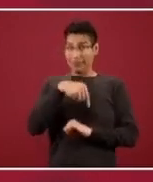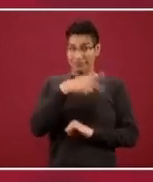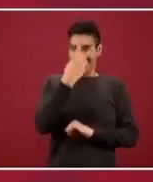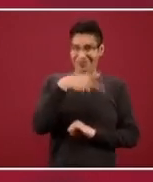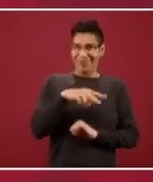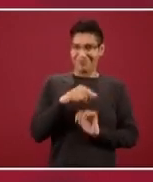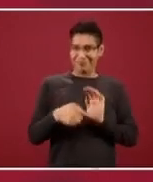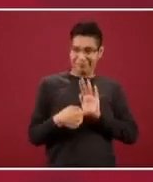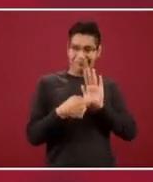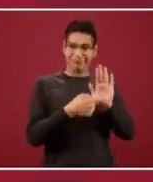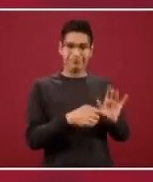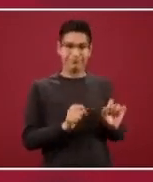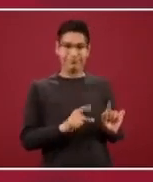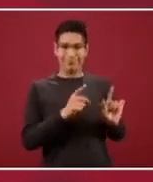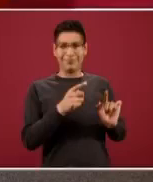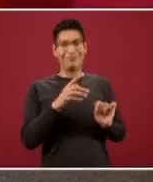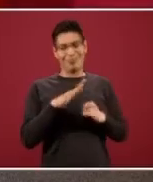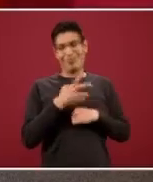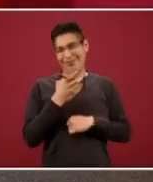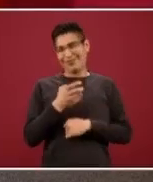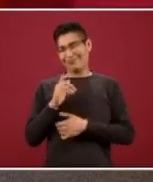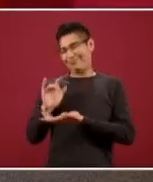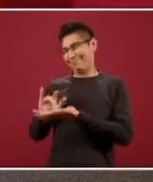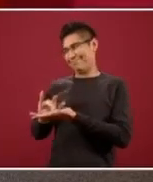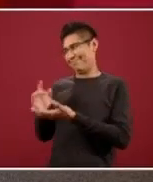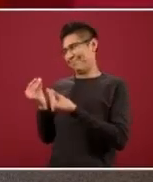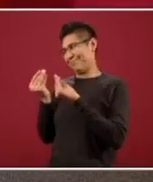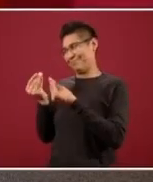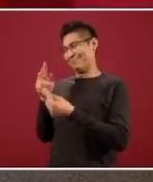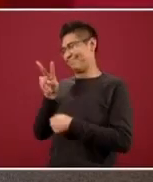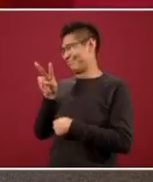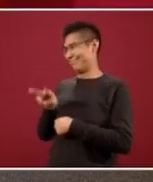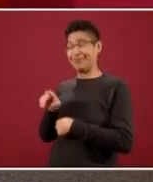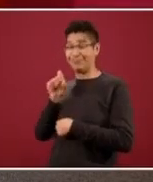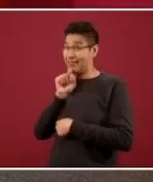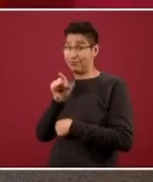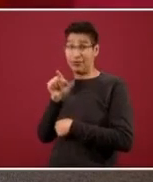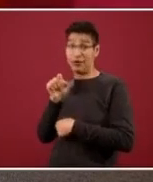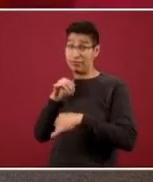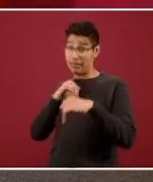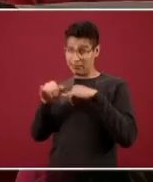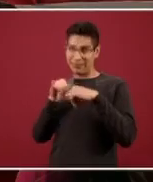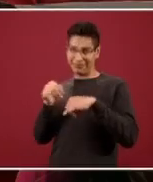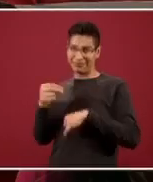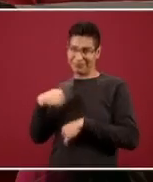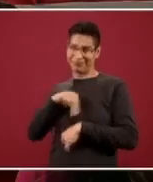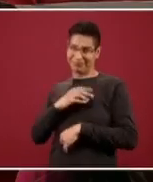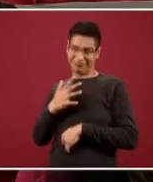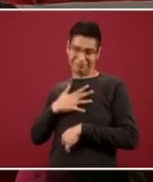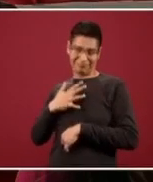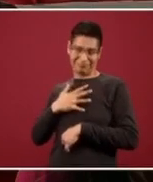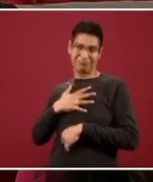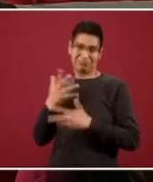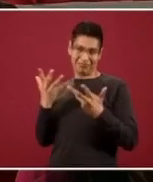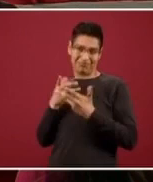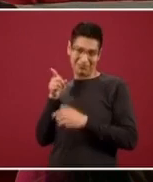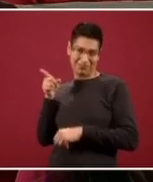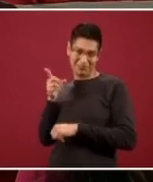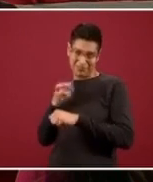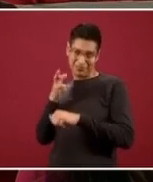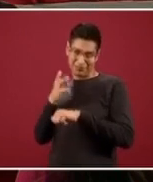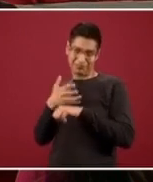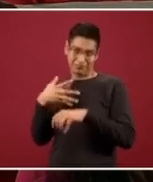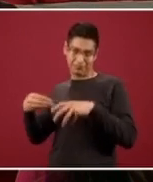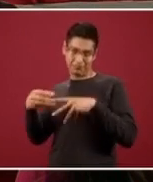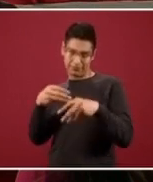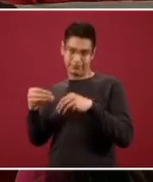generar estos datos informativos. Entonces, comentarles que estos mapas los generamos desde esa unidad. La siguiente, por